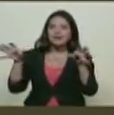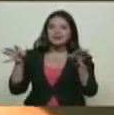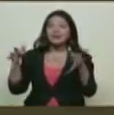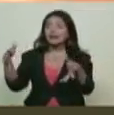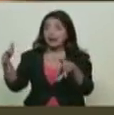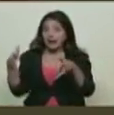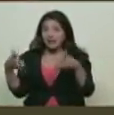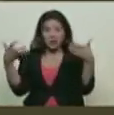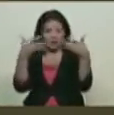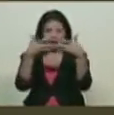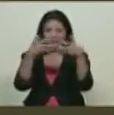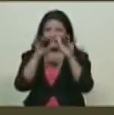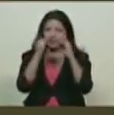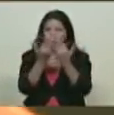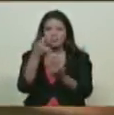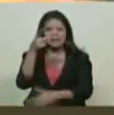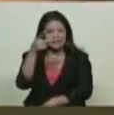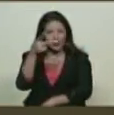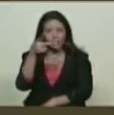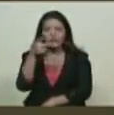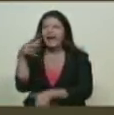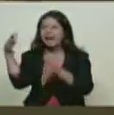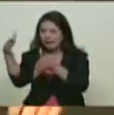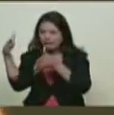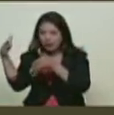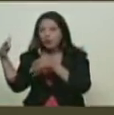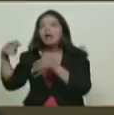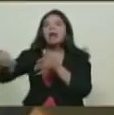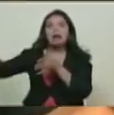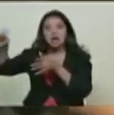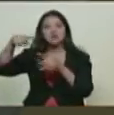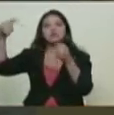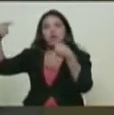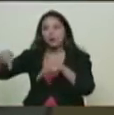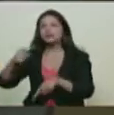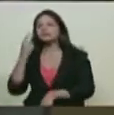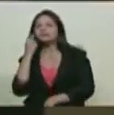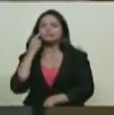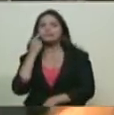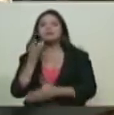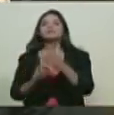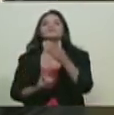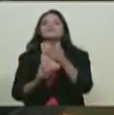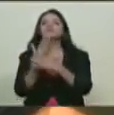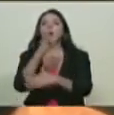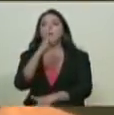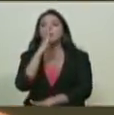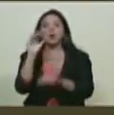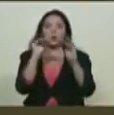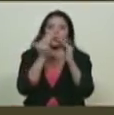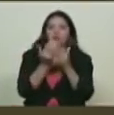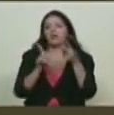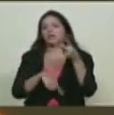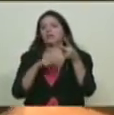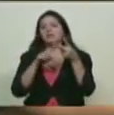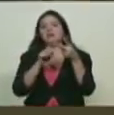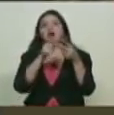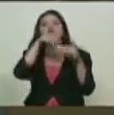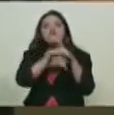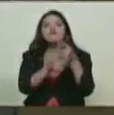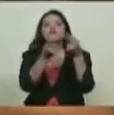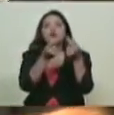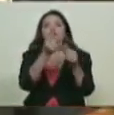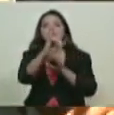mundial se pusieron de acuerdo y crearon el fondo monetario internacional crearon el banco mundial y a partir de allí